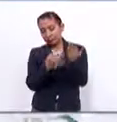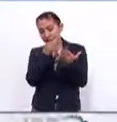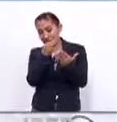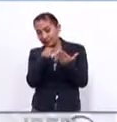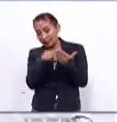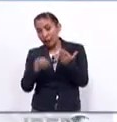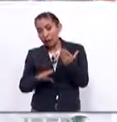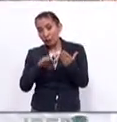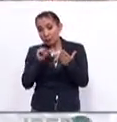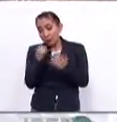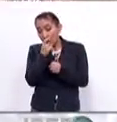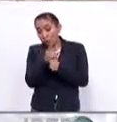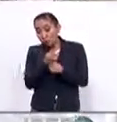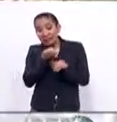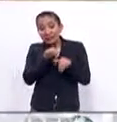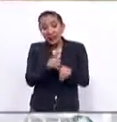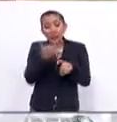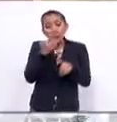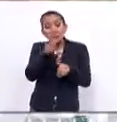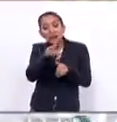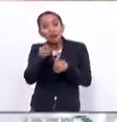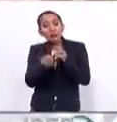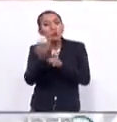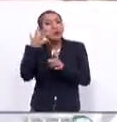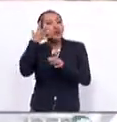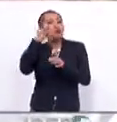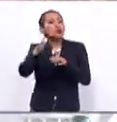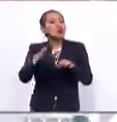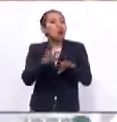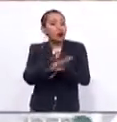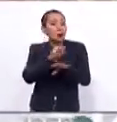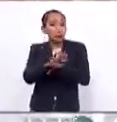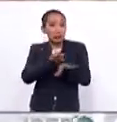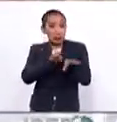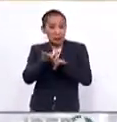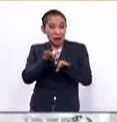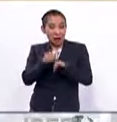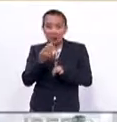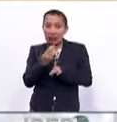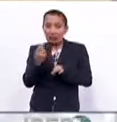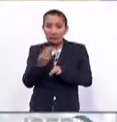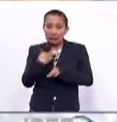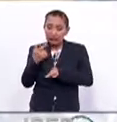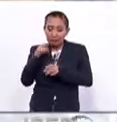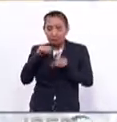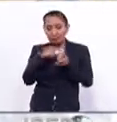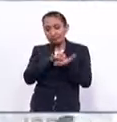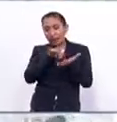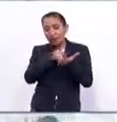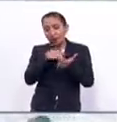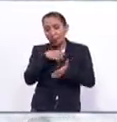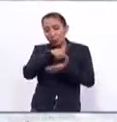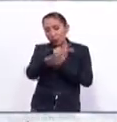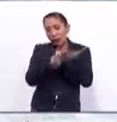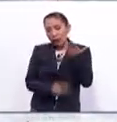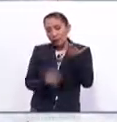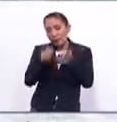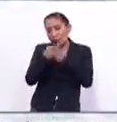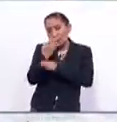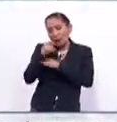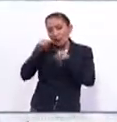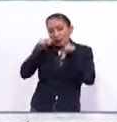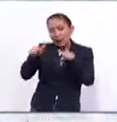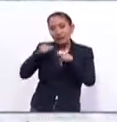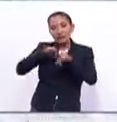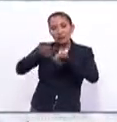que para aprovechar las oportunidades y hacer frente a los nuevos retos en el mundo laboral, es necesario invertir en políticas innovadoras centradas en el